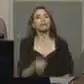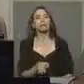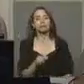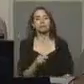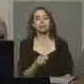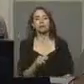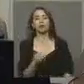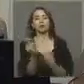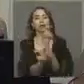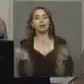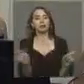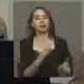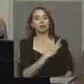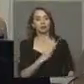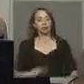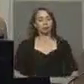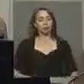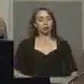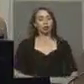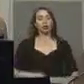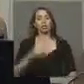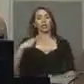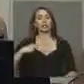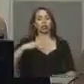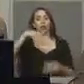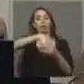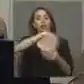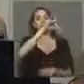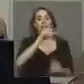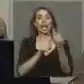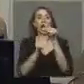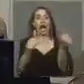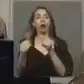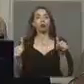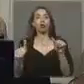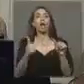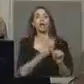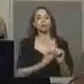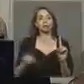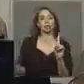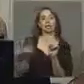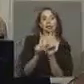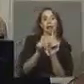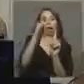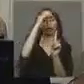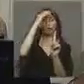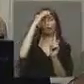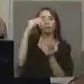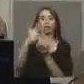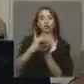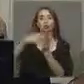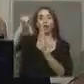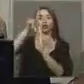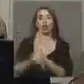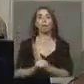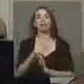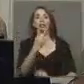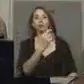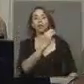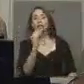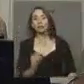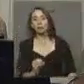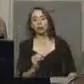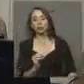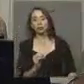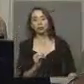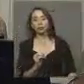de mayor impacto y que derechamente a los parlamentarios elegidos por el pueblo y a las autoridades de confianza se